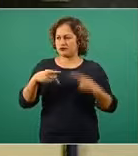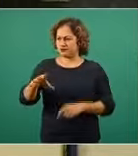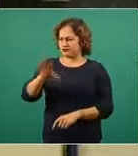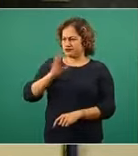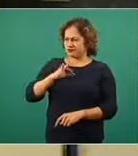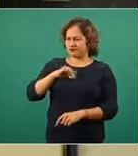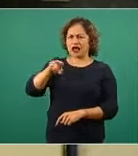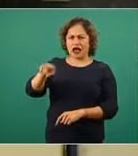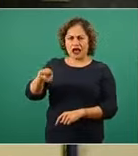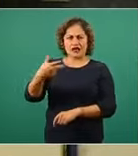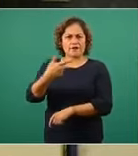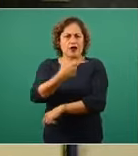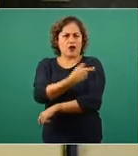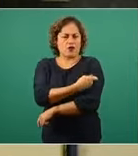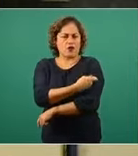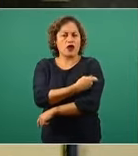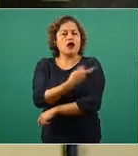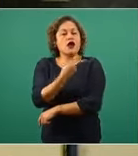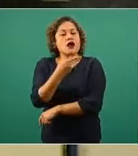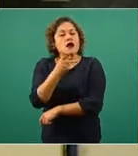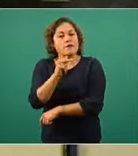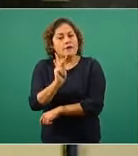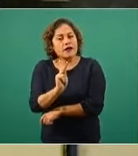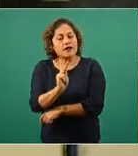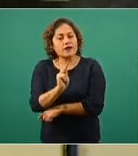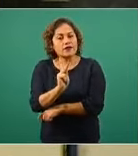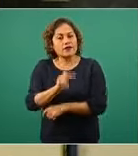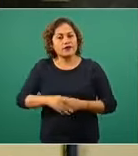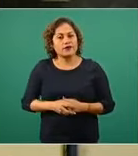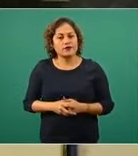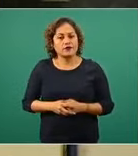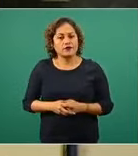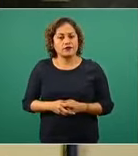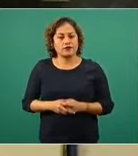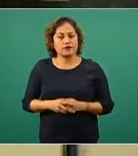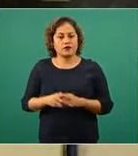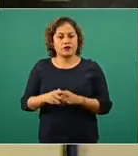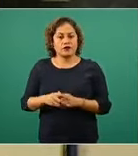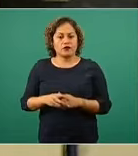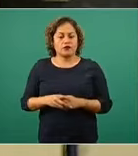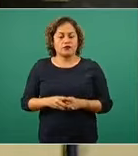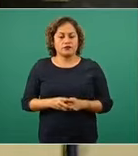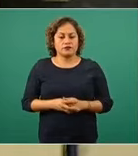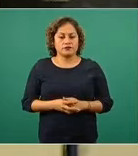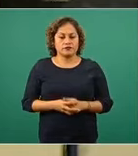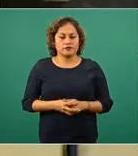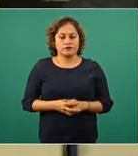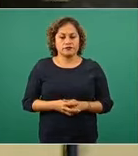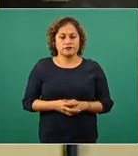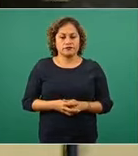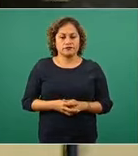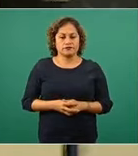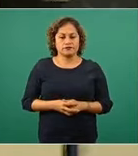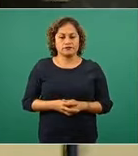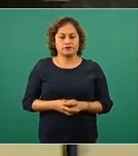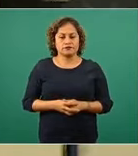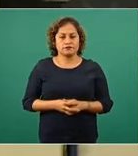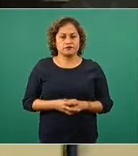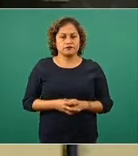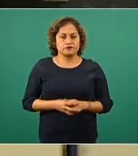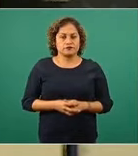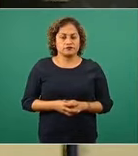no tenían ni siquiera coordinación sincronización, el nombre de